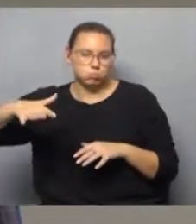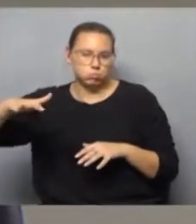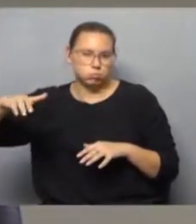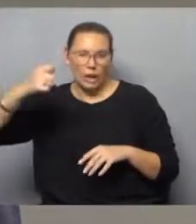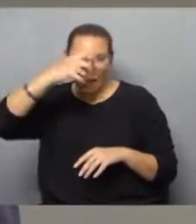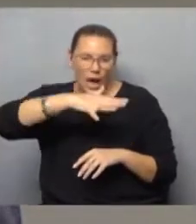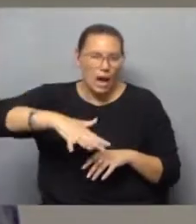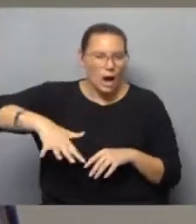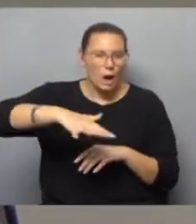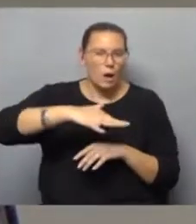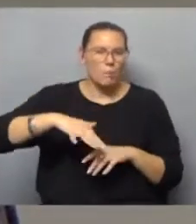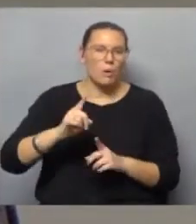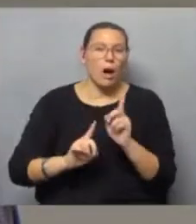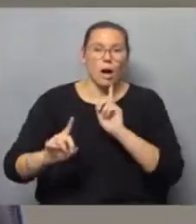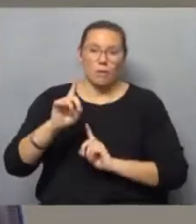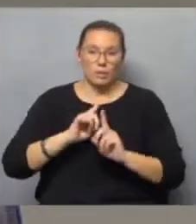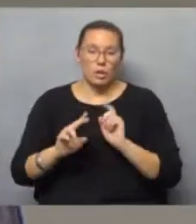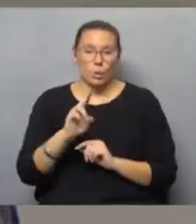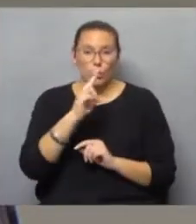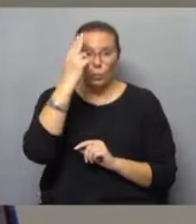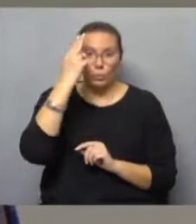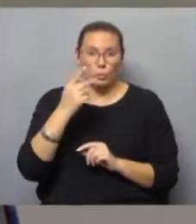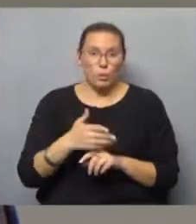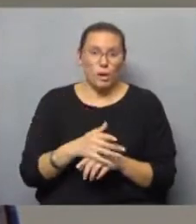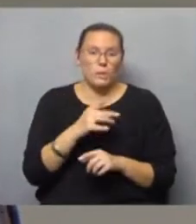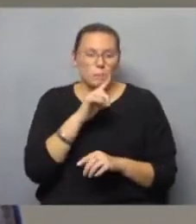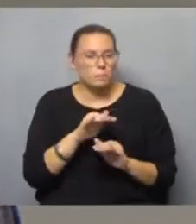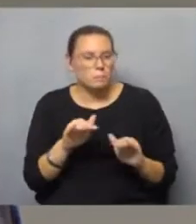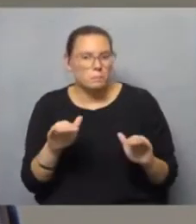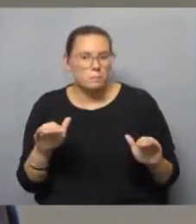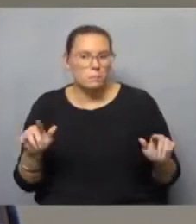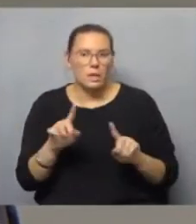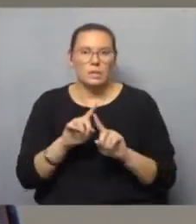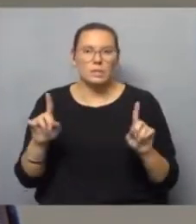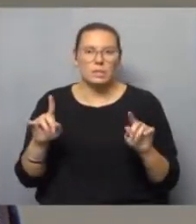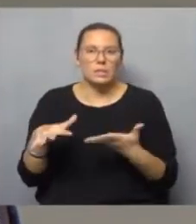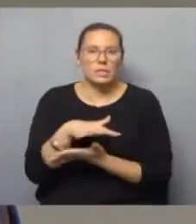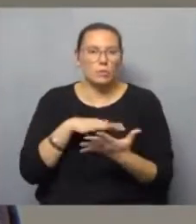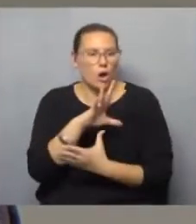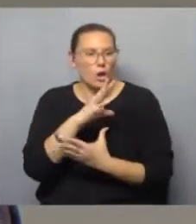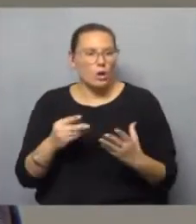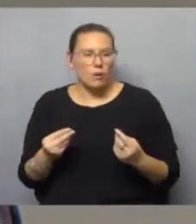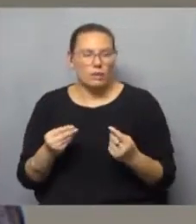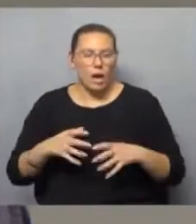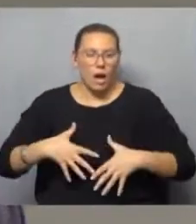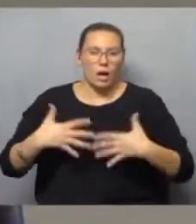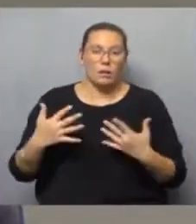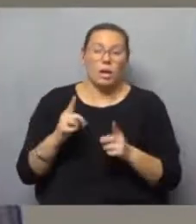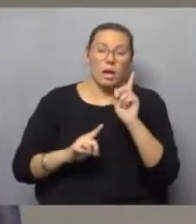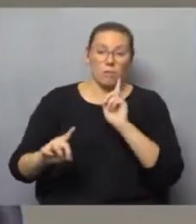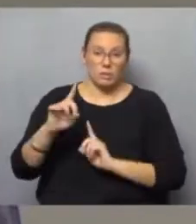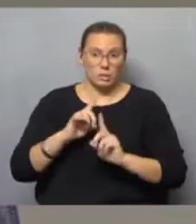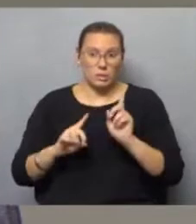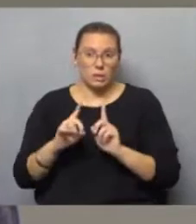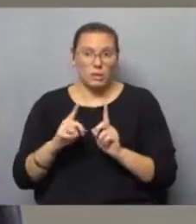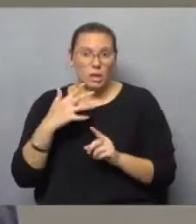con la que identificamos muchas veces a un Uruguay bucólico, apacible, sin grandes accidentes geográficos, que se reduce muchas veces a lo